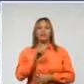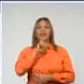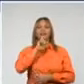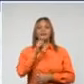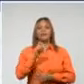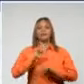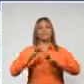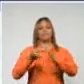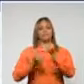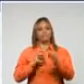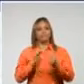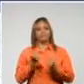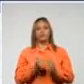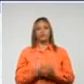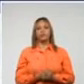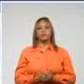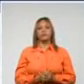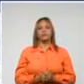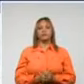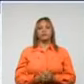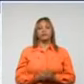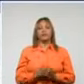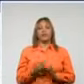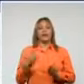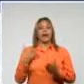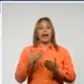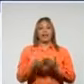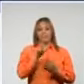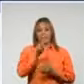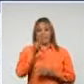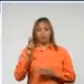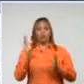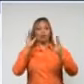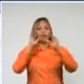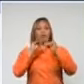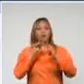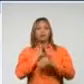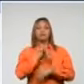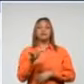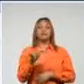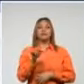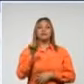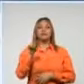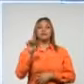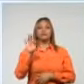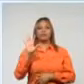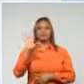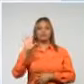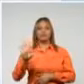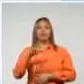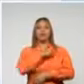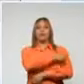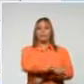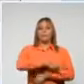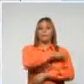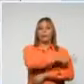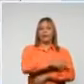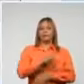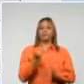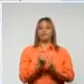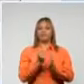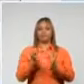análisis. Hasta las 12 de la noche de ayer, pues se mantenían los 185 países que han diagnosticado casos de